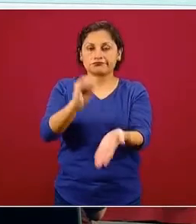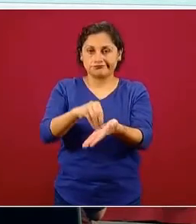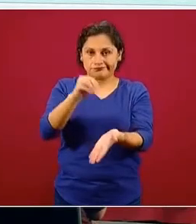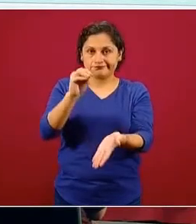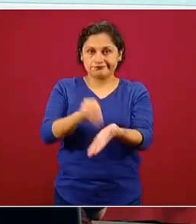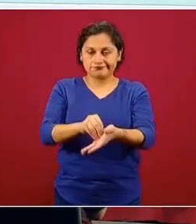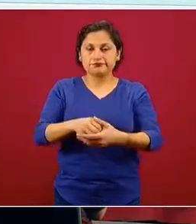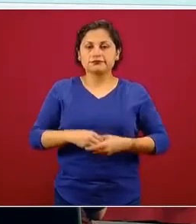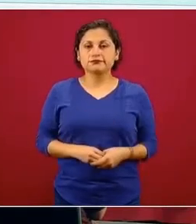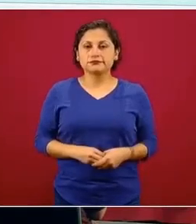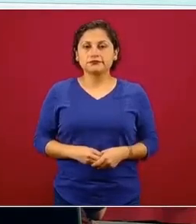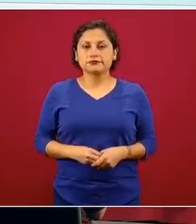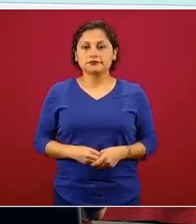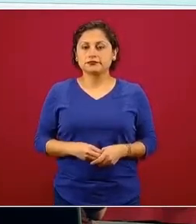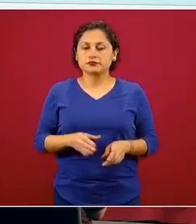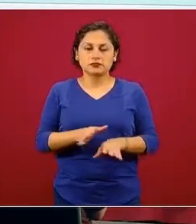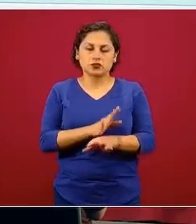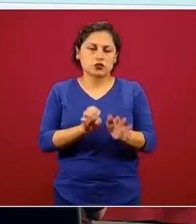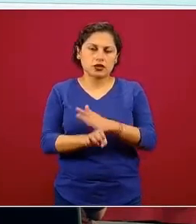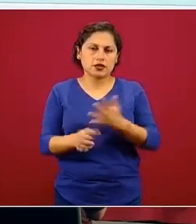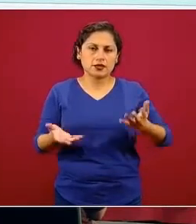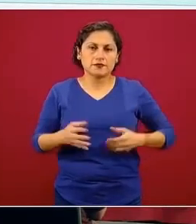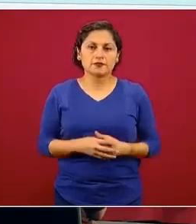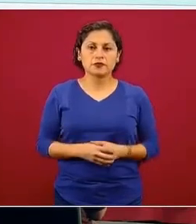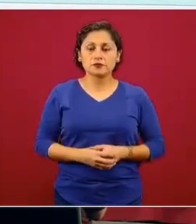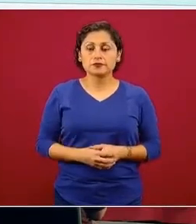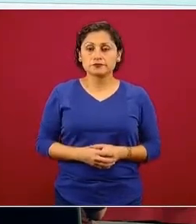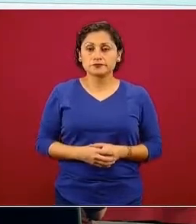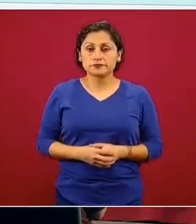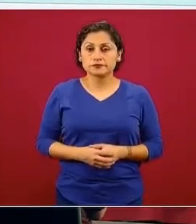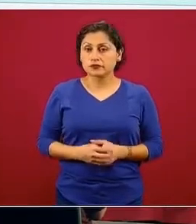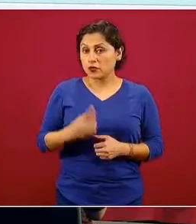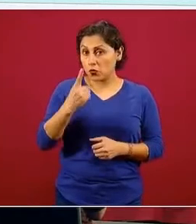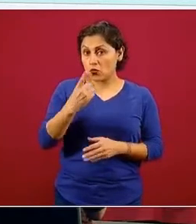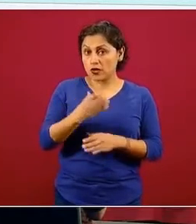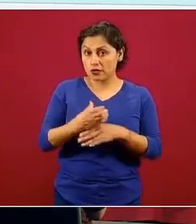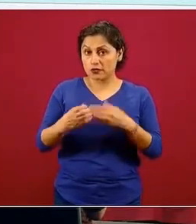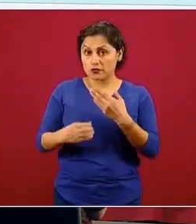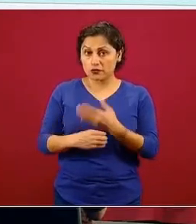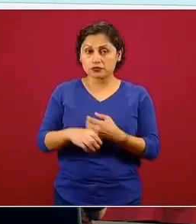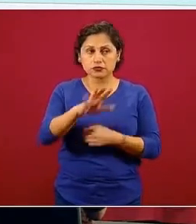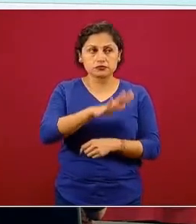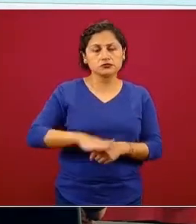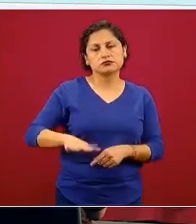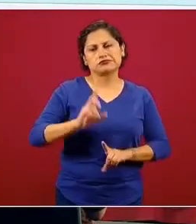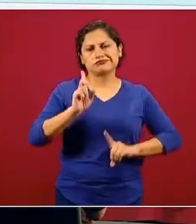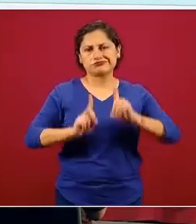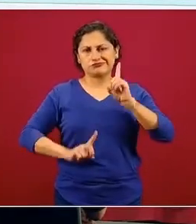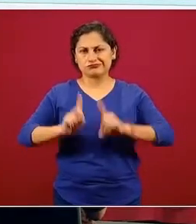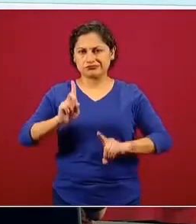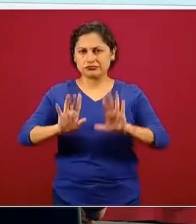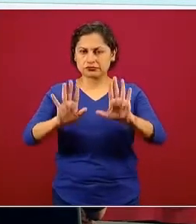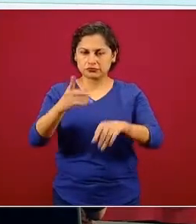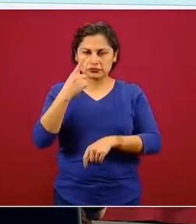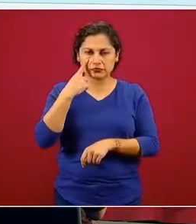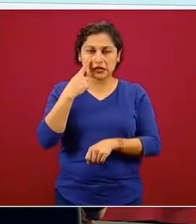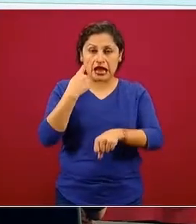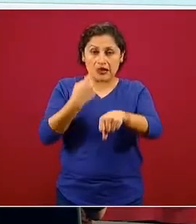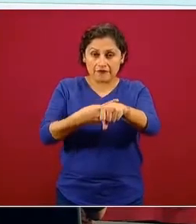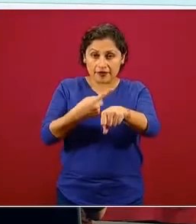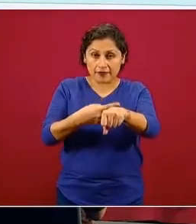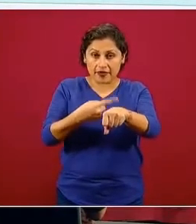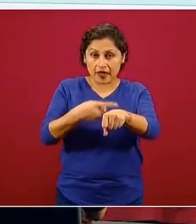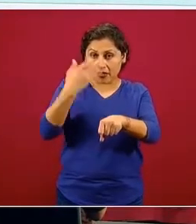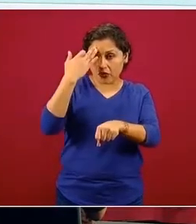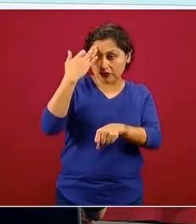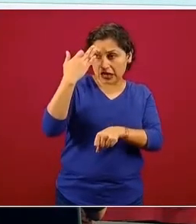Un artefacto de la información, un elemento que lleva a confusiones, cuando tenemos una enfermedad de corta duración,